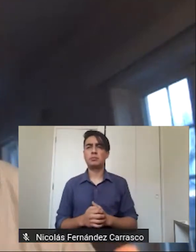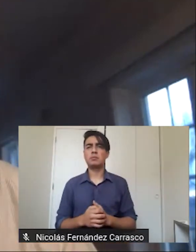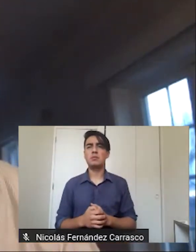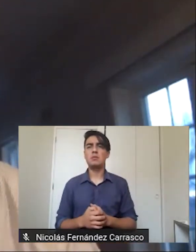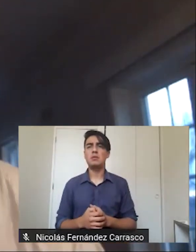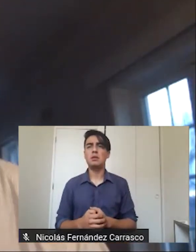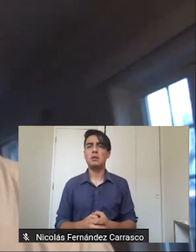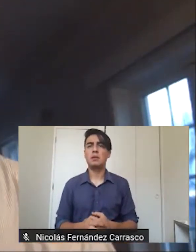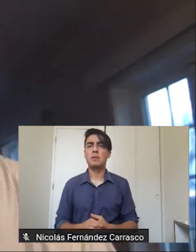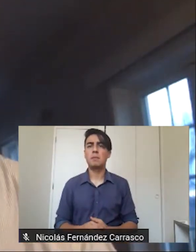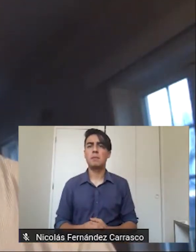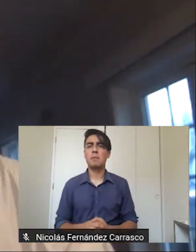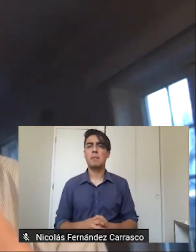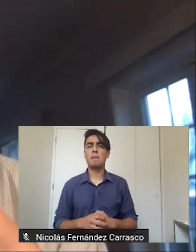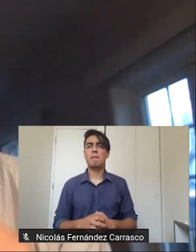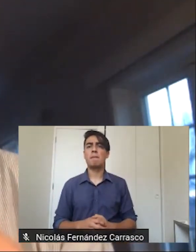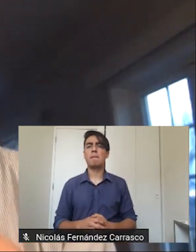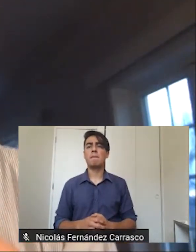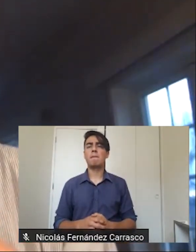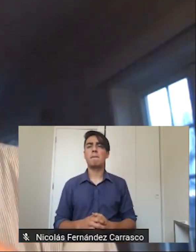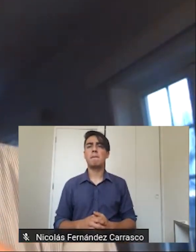sigues adelante.